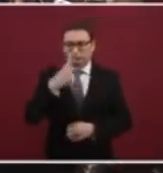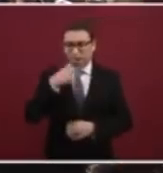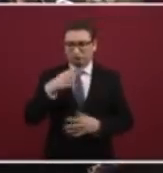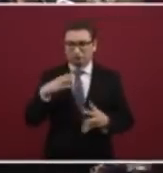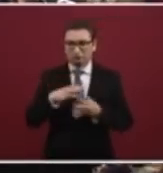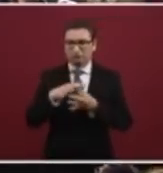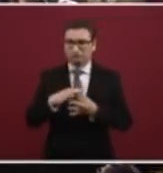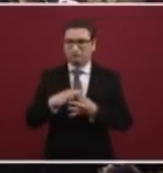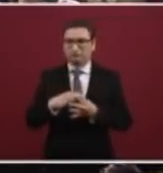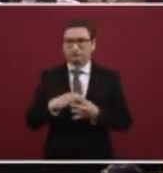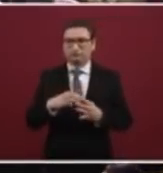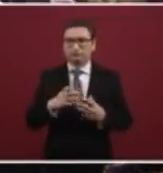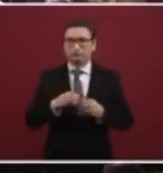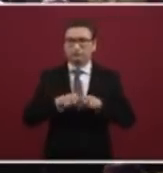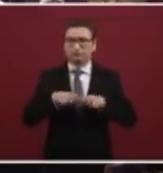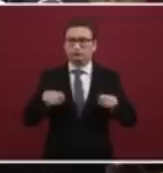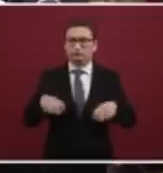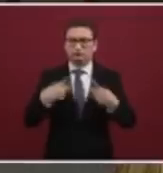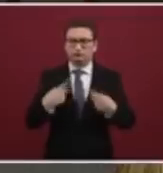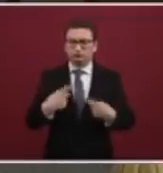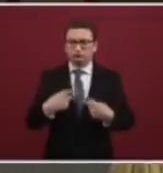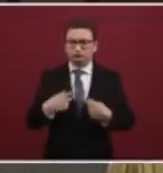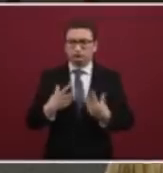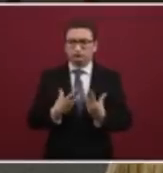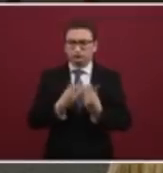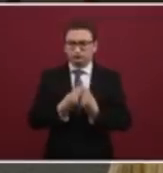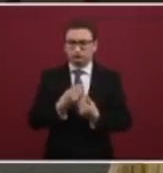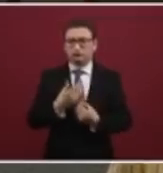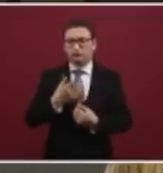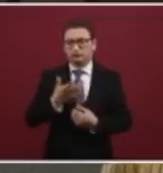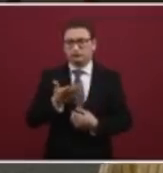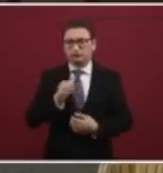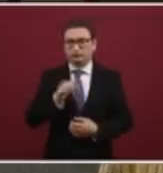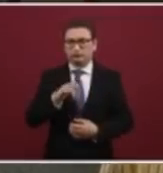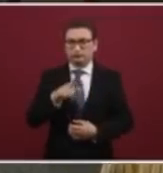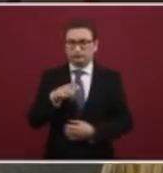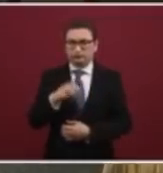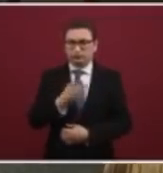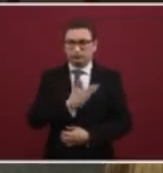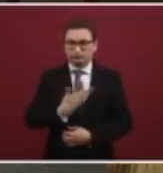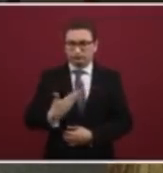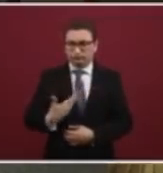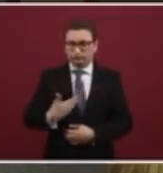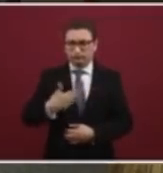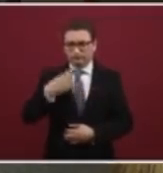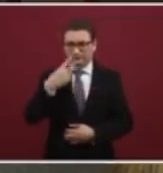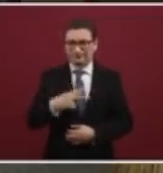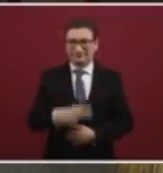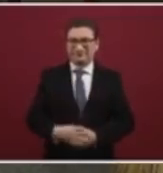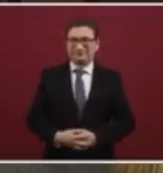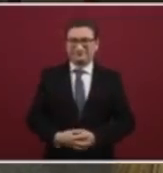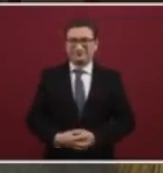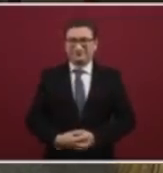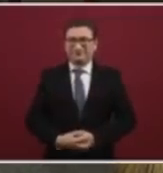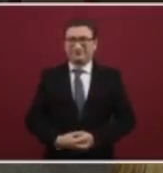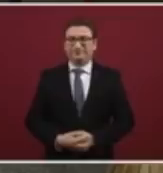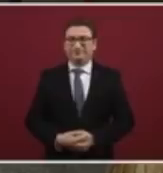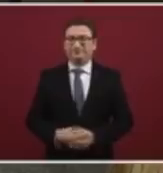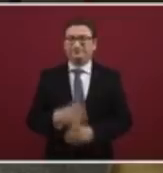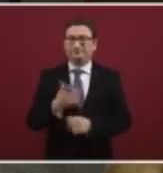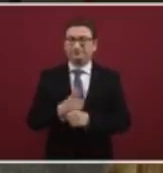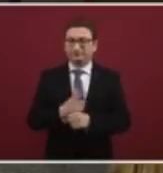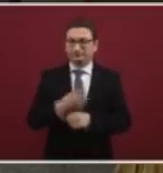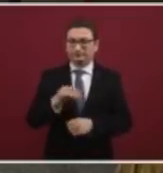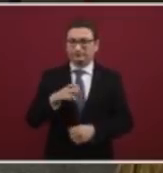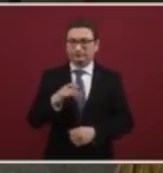acompañan en el presídium al licenciado andrés manuel lópez obrador presidente de los estados unidos mexicanos licenciado